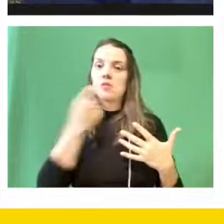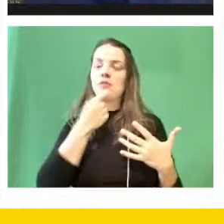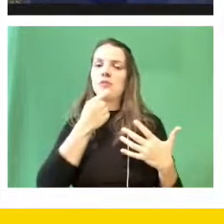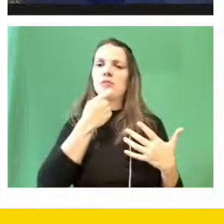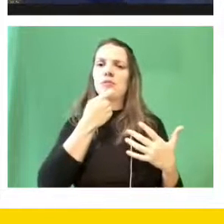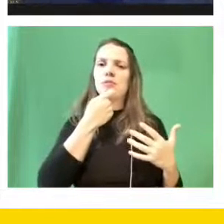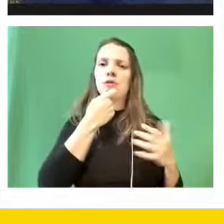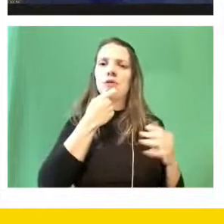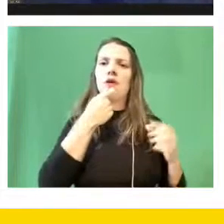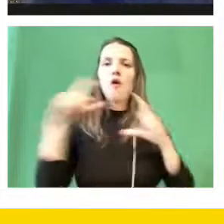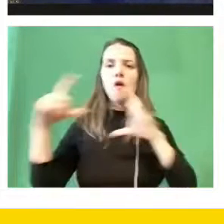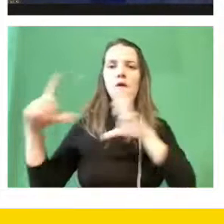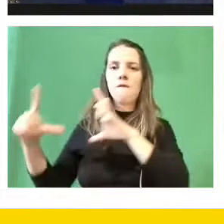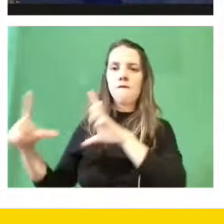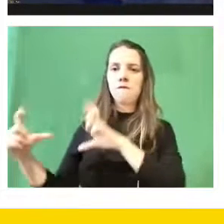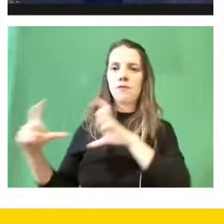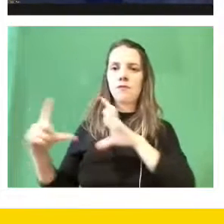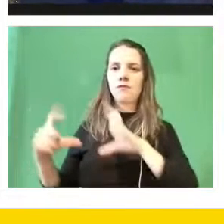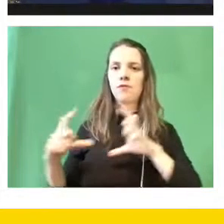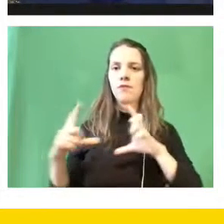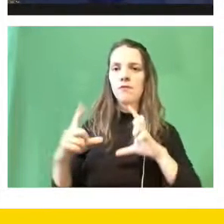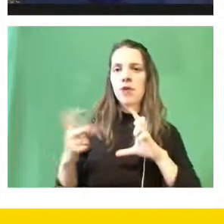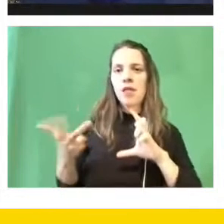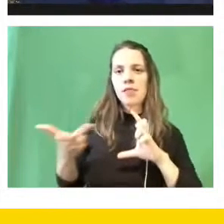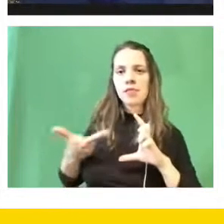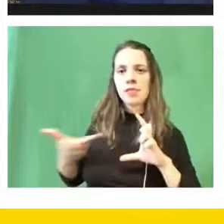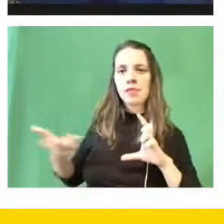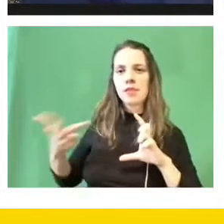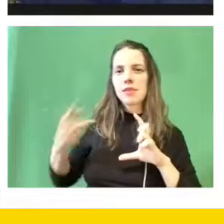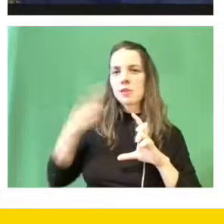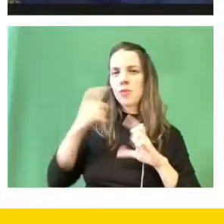de casas, vivienda en baja altura. Siguiente.